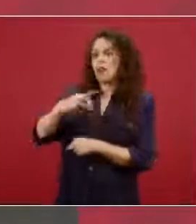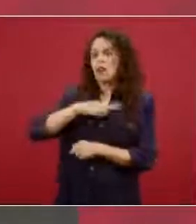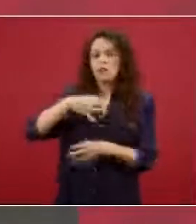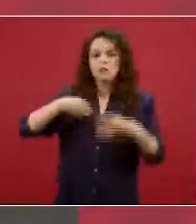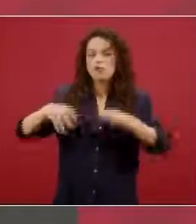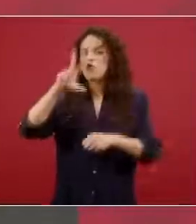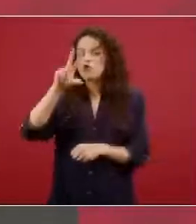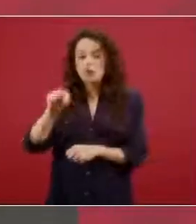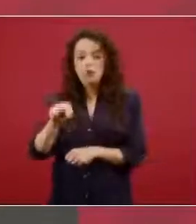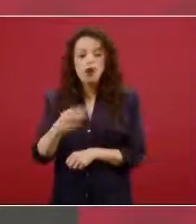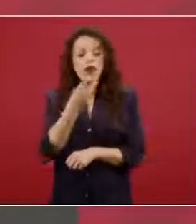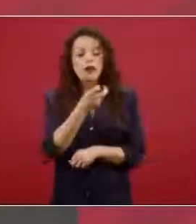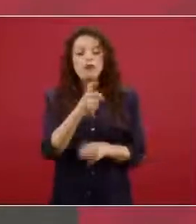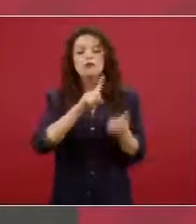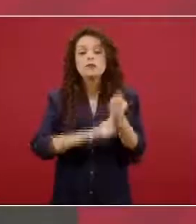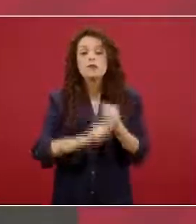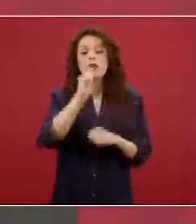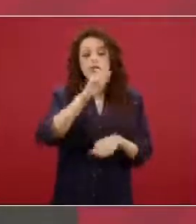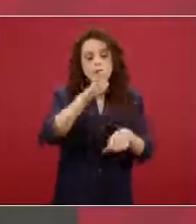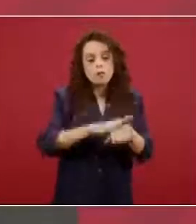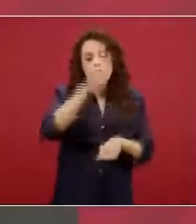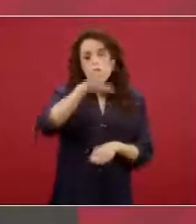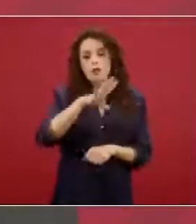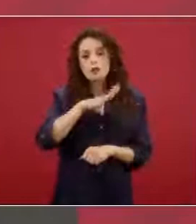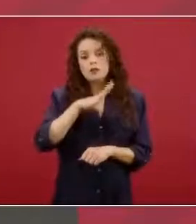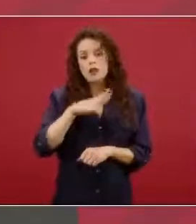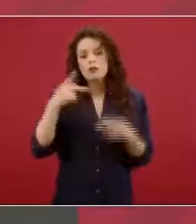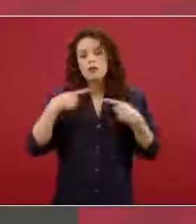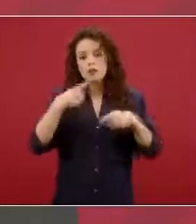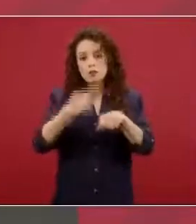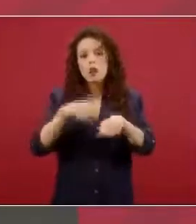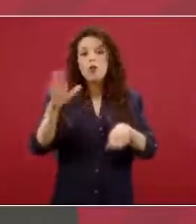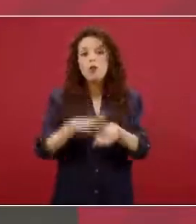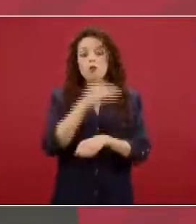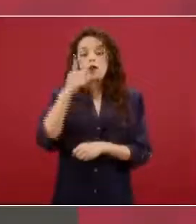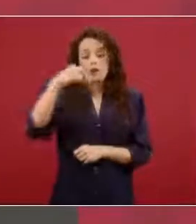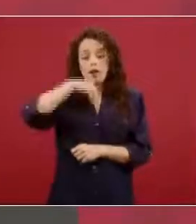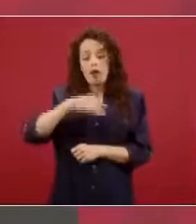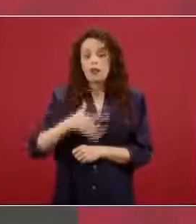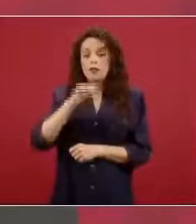este fenómeno de incremento en la capacidad de detección.